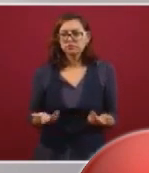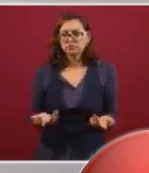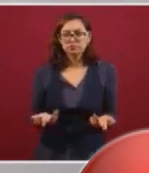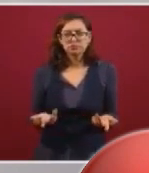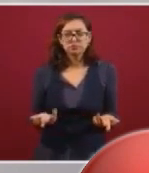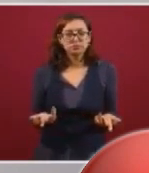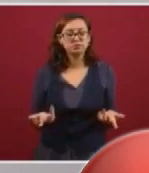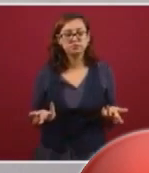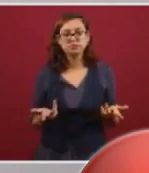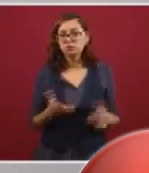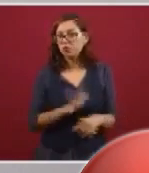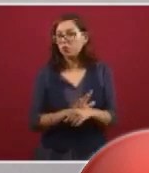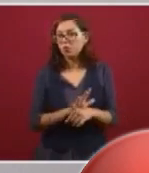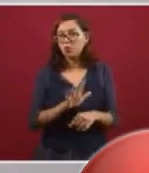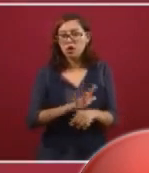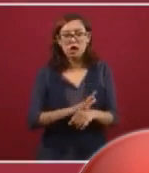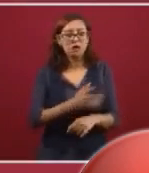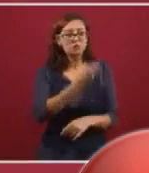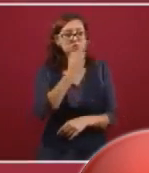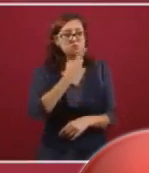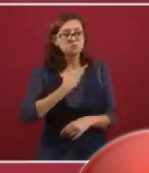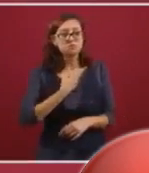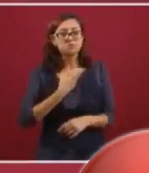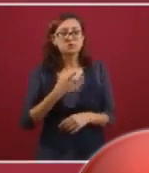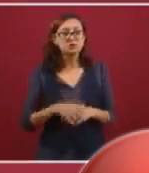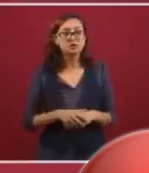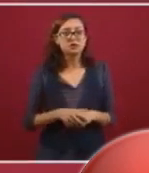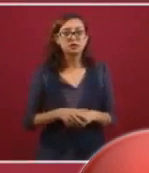decir? No hay